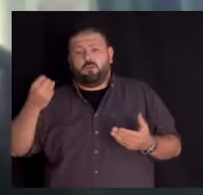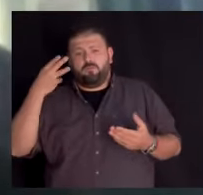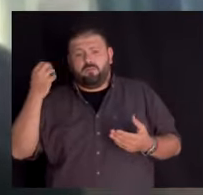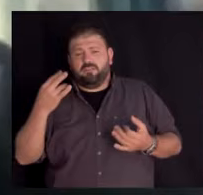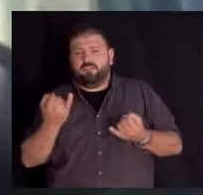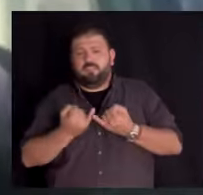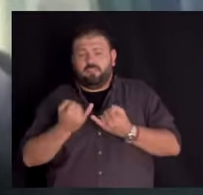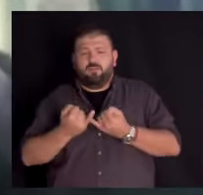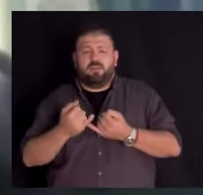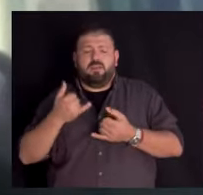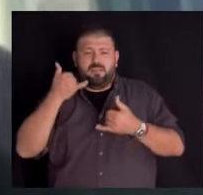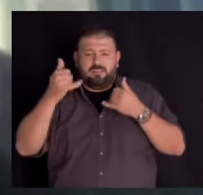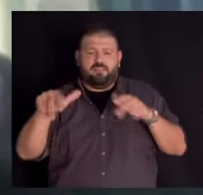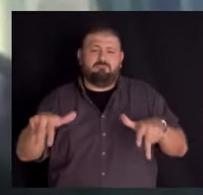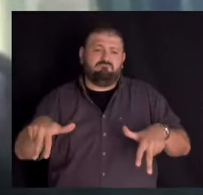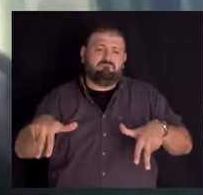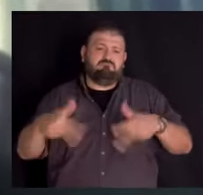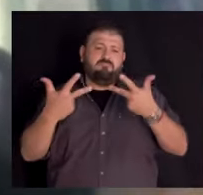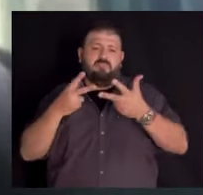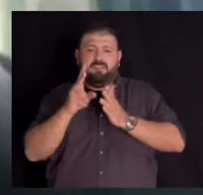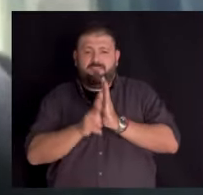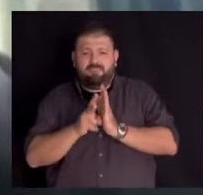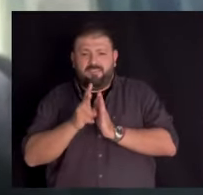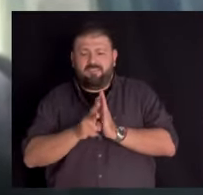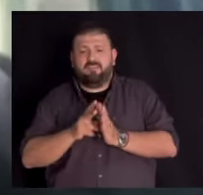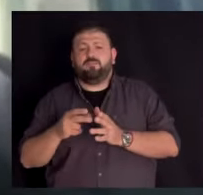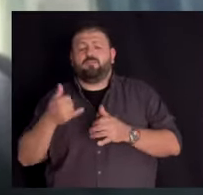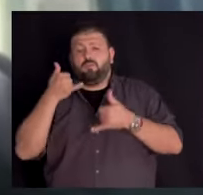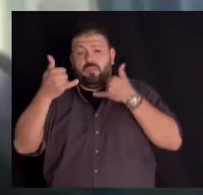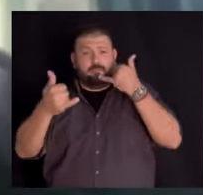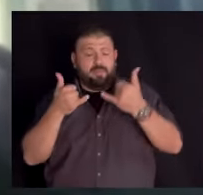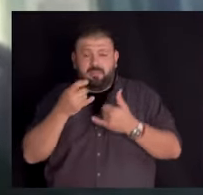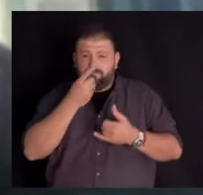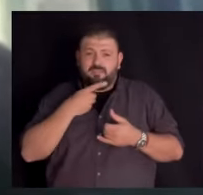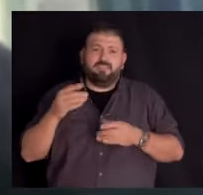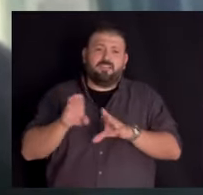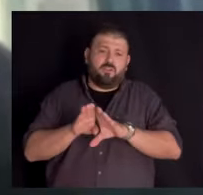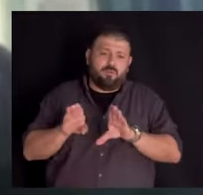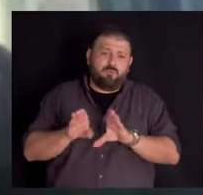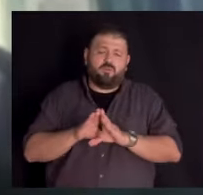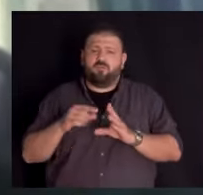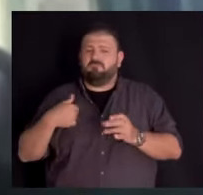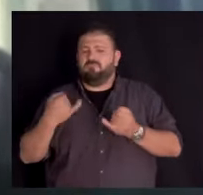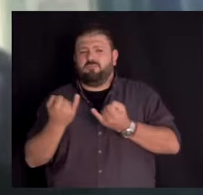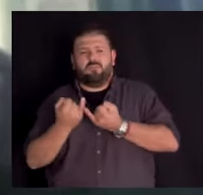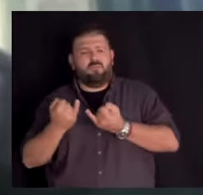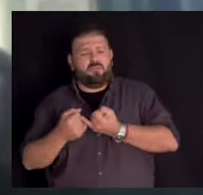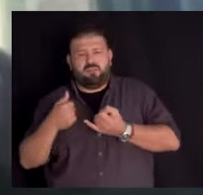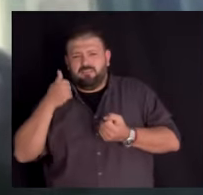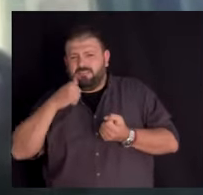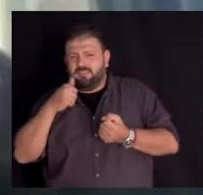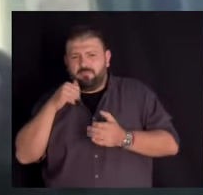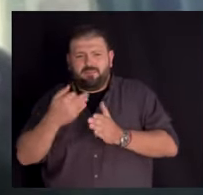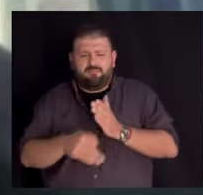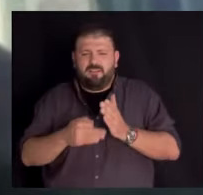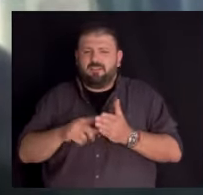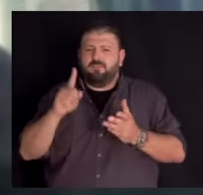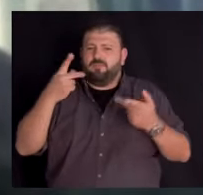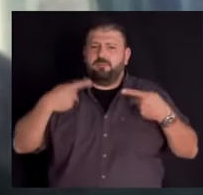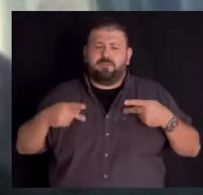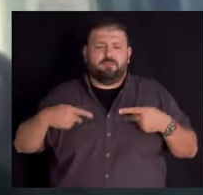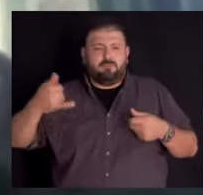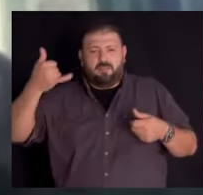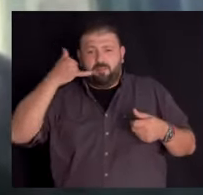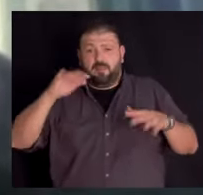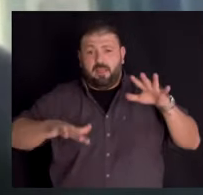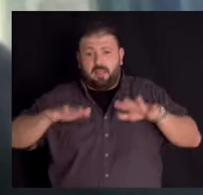consultas por videollamadas, etcétera, por llamadas, y nunca falta a diario alguien que me está hablando, jóvenes,